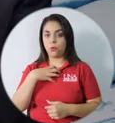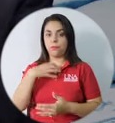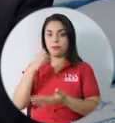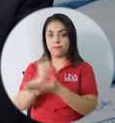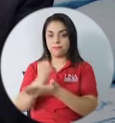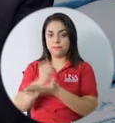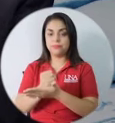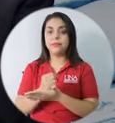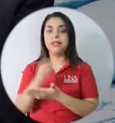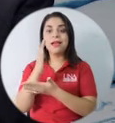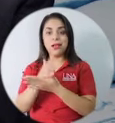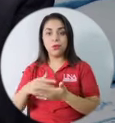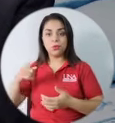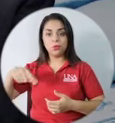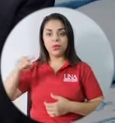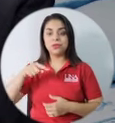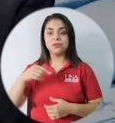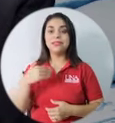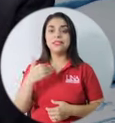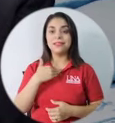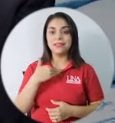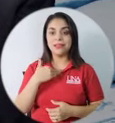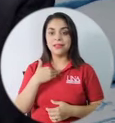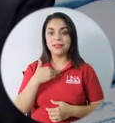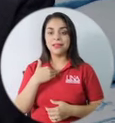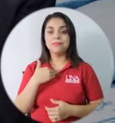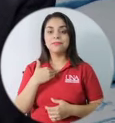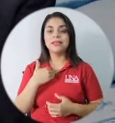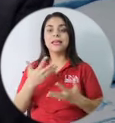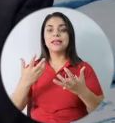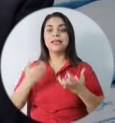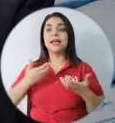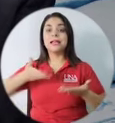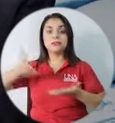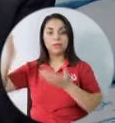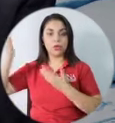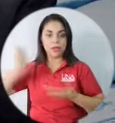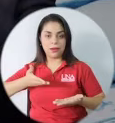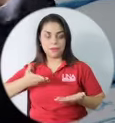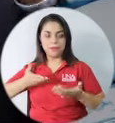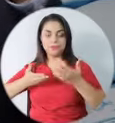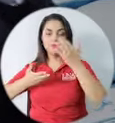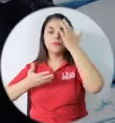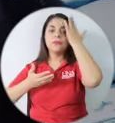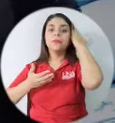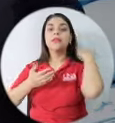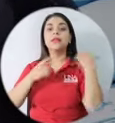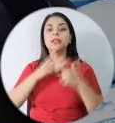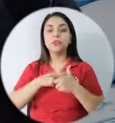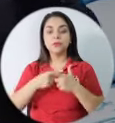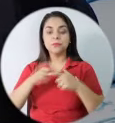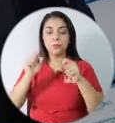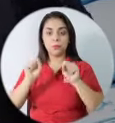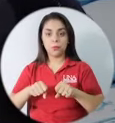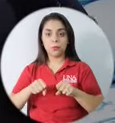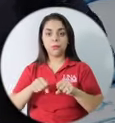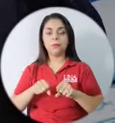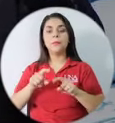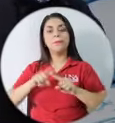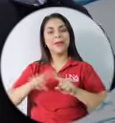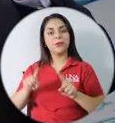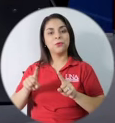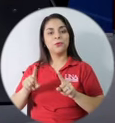marca, y algunos de ellos tienen una orientación hacia la exportación. En ese sentido, entonces, uno puede encontrar